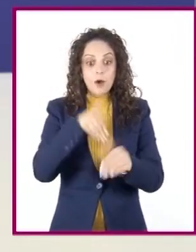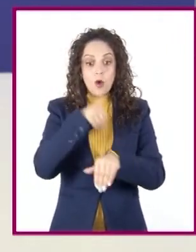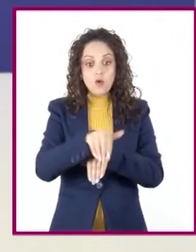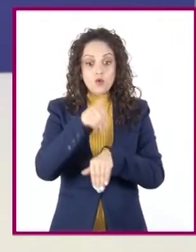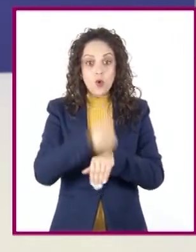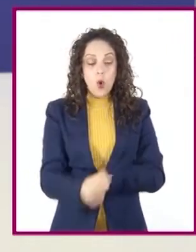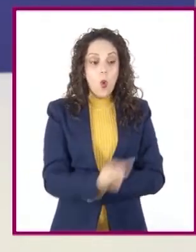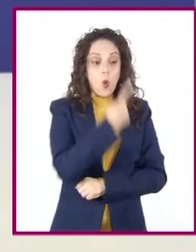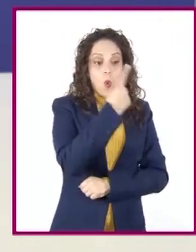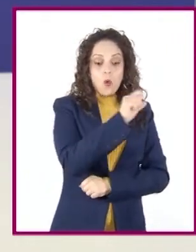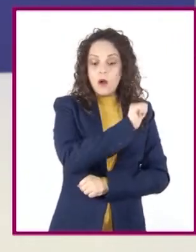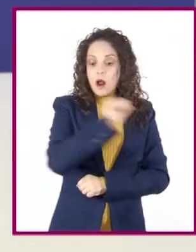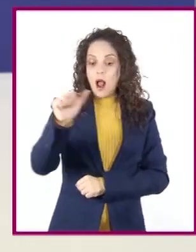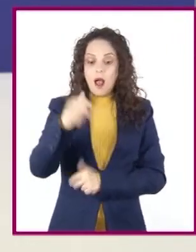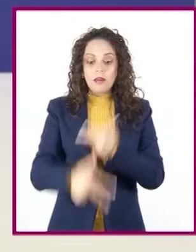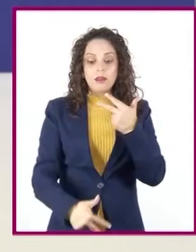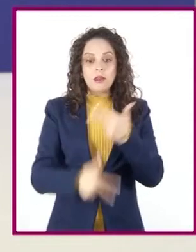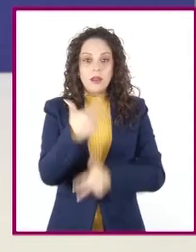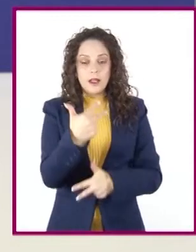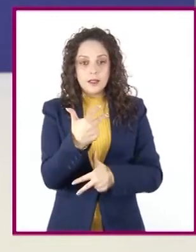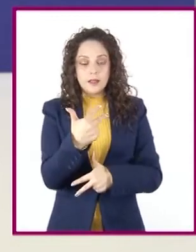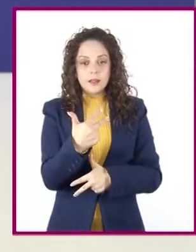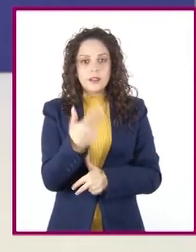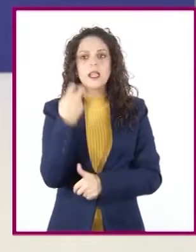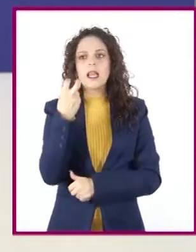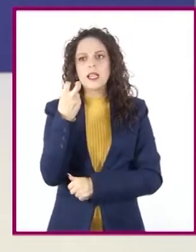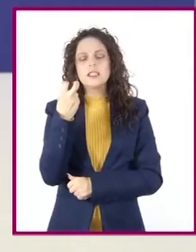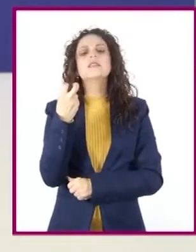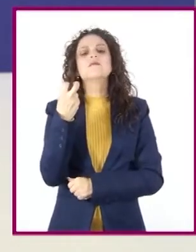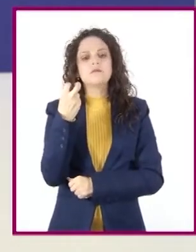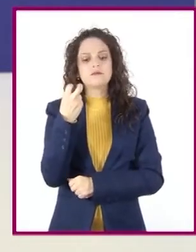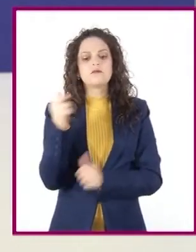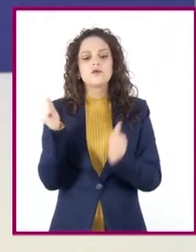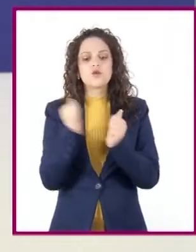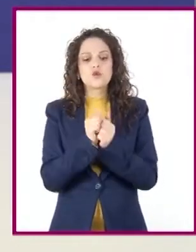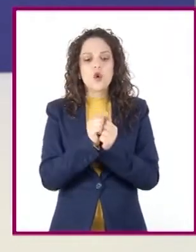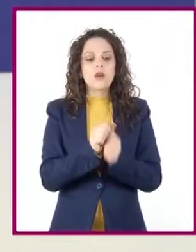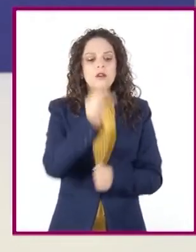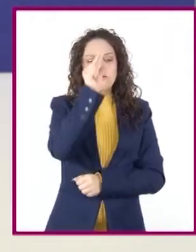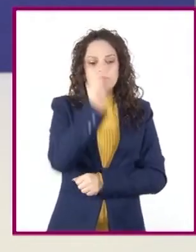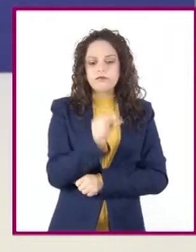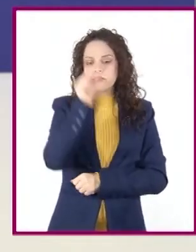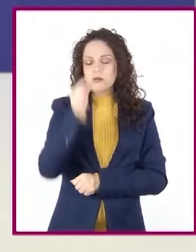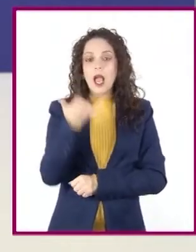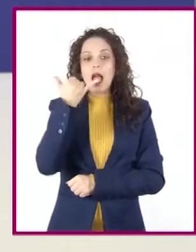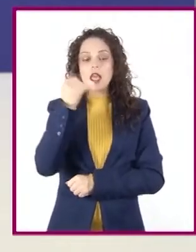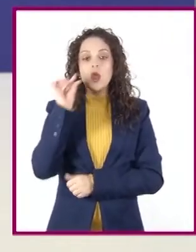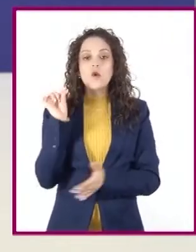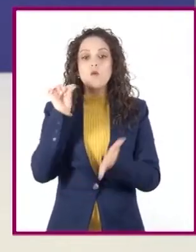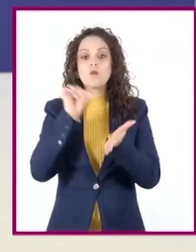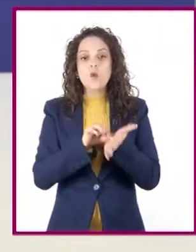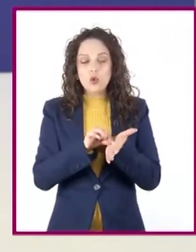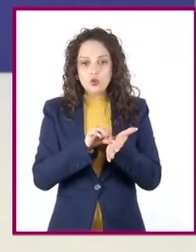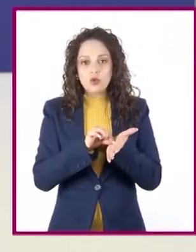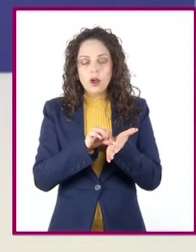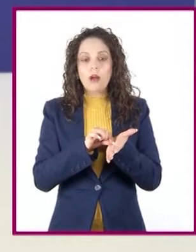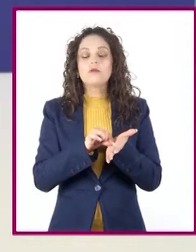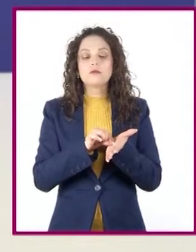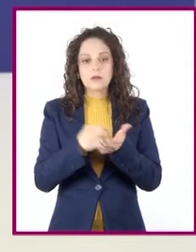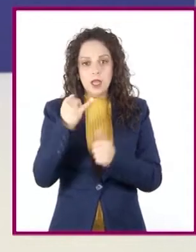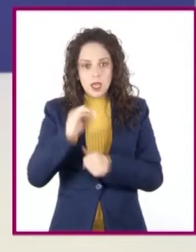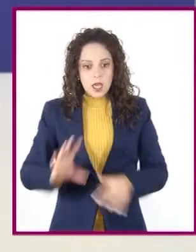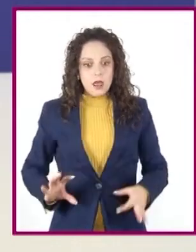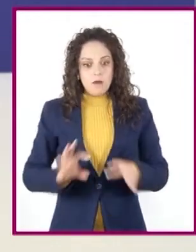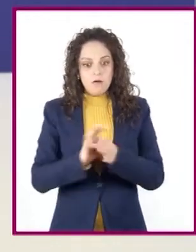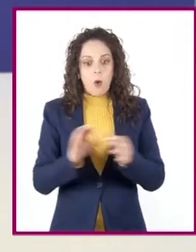al 13, los cuales expresaban con barras y puntos y los combinaban con los nombres